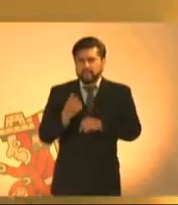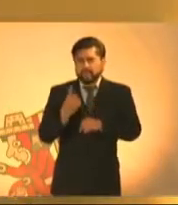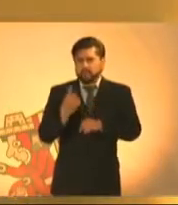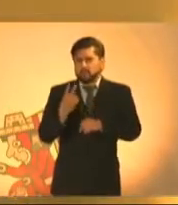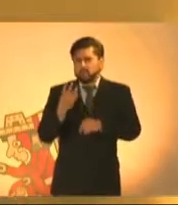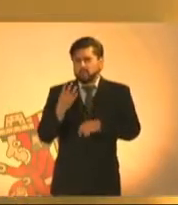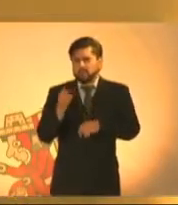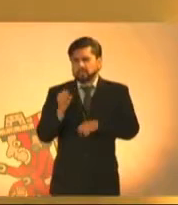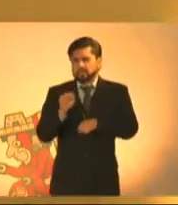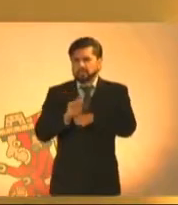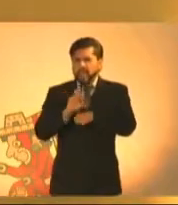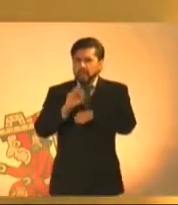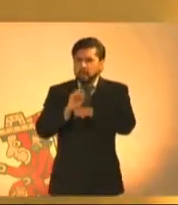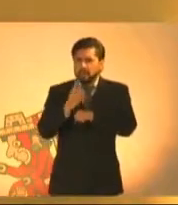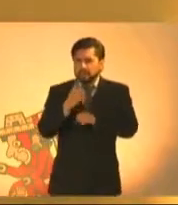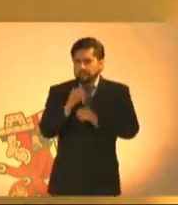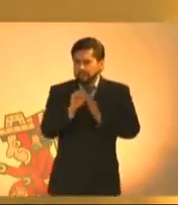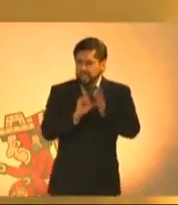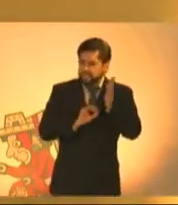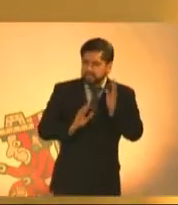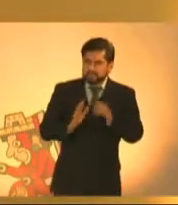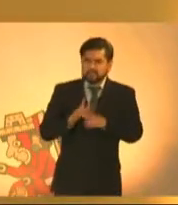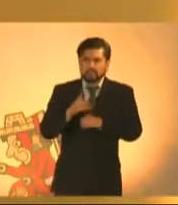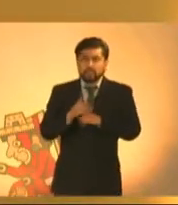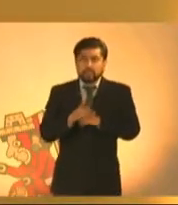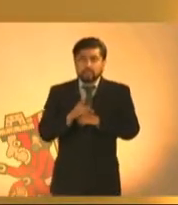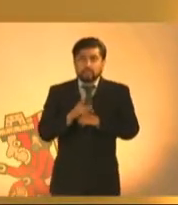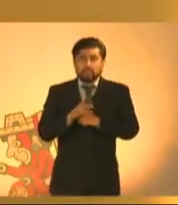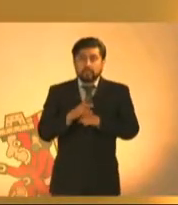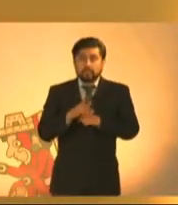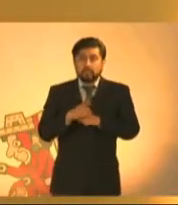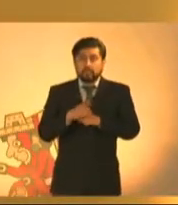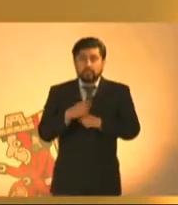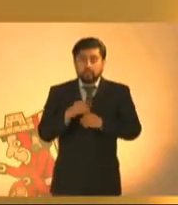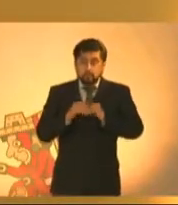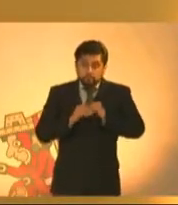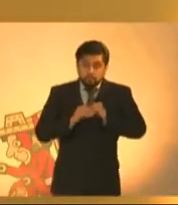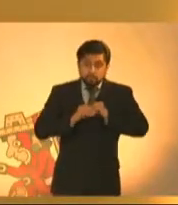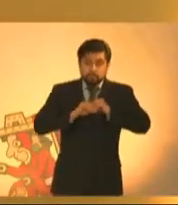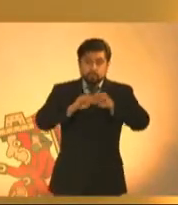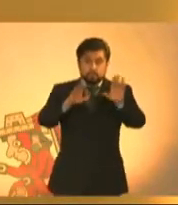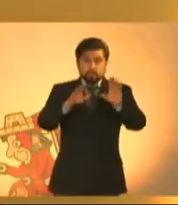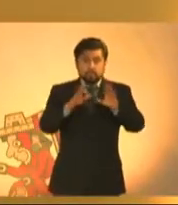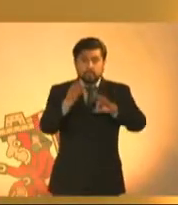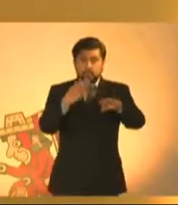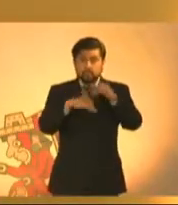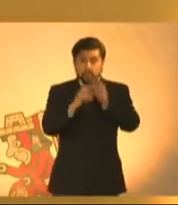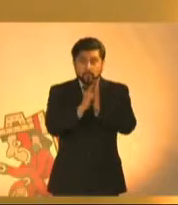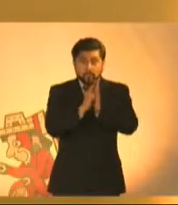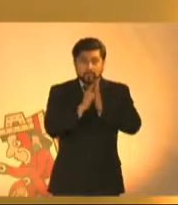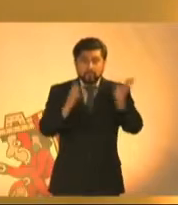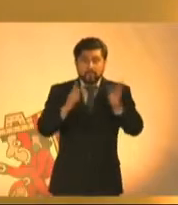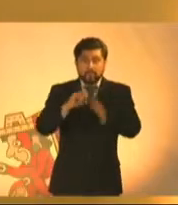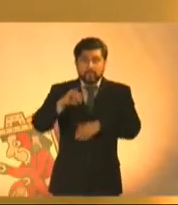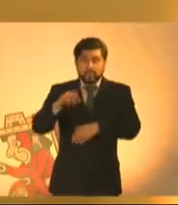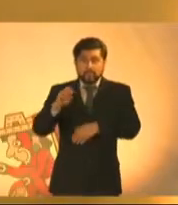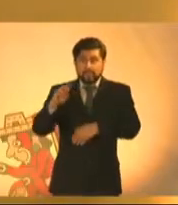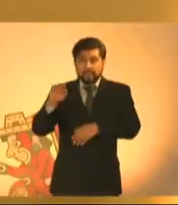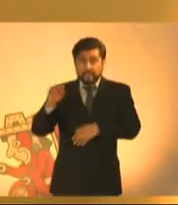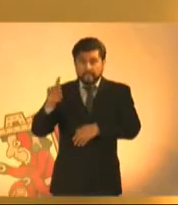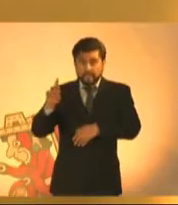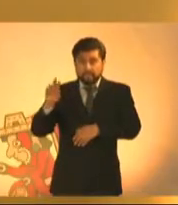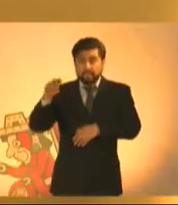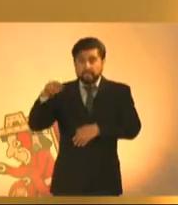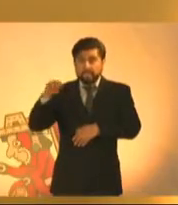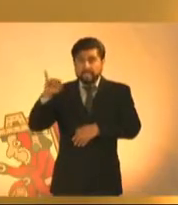un par de meses vamos a publicar la mejor biografía de francisco javier mina tiene idea mina en la